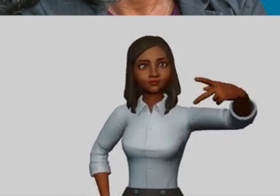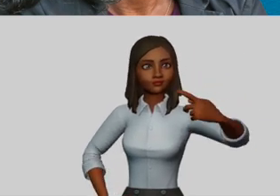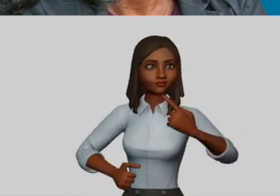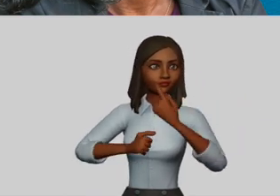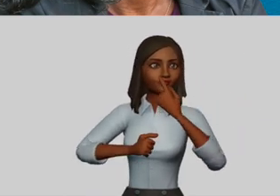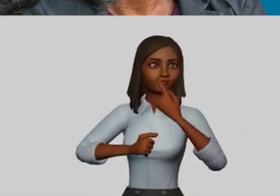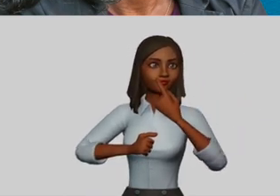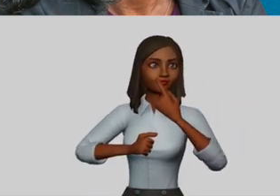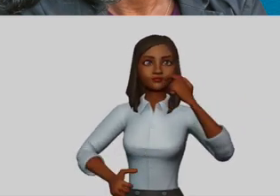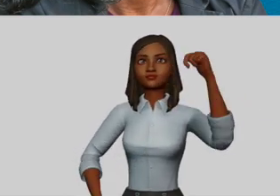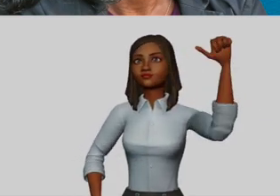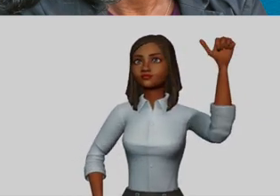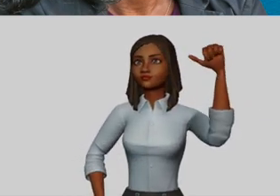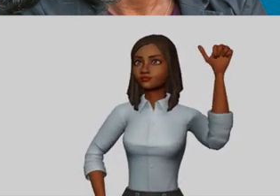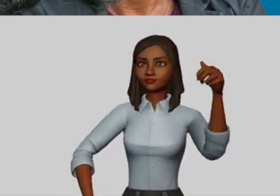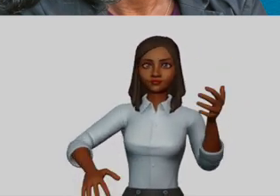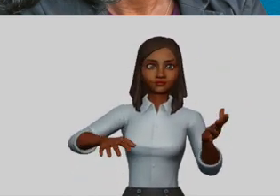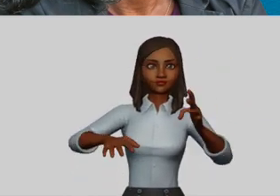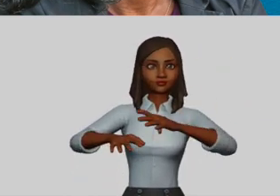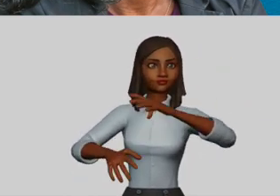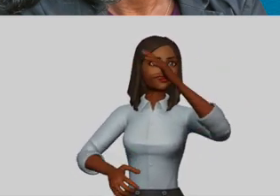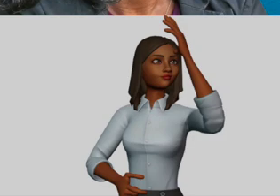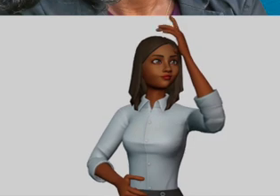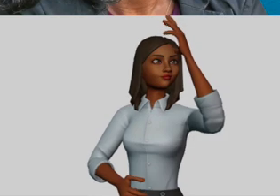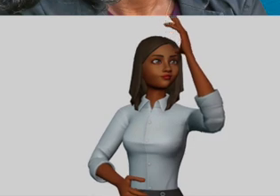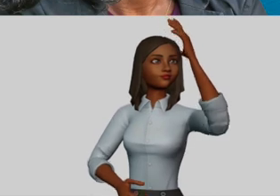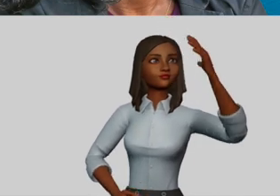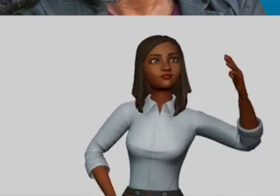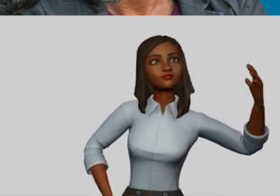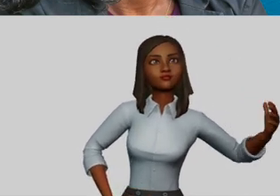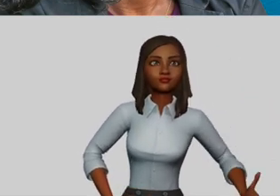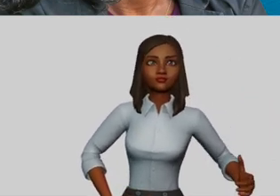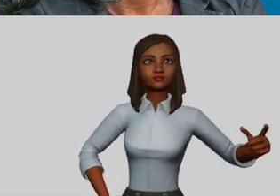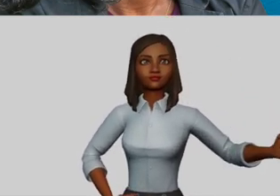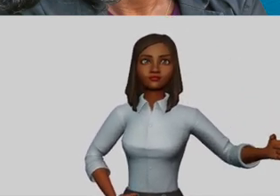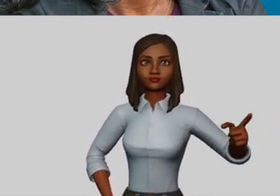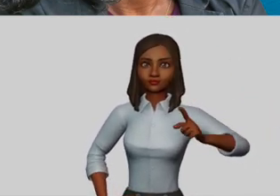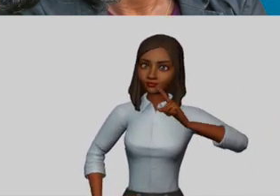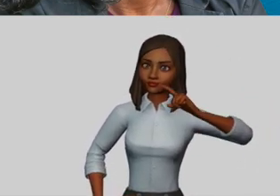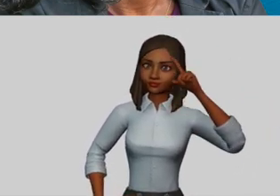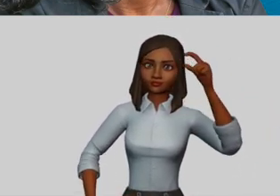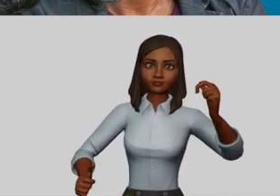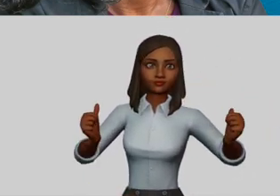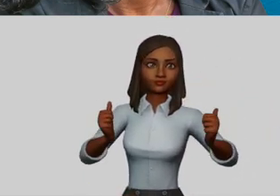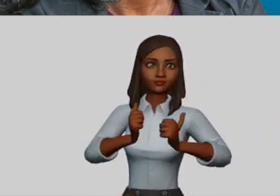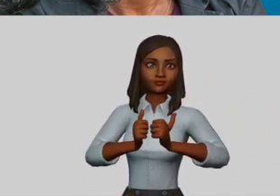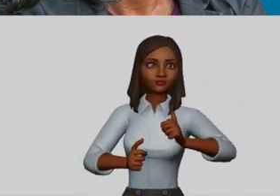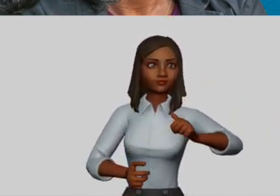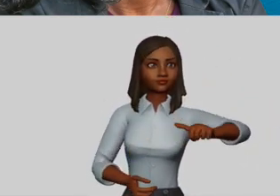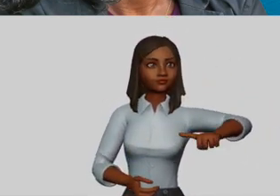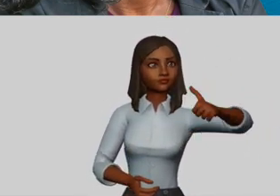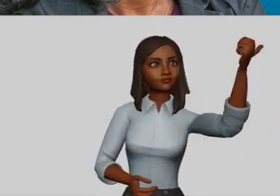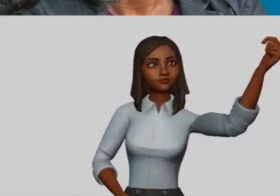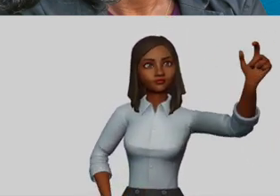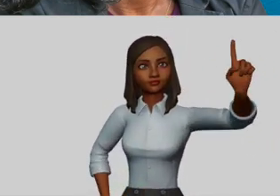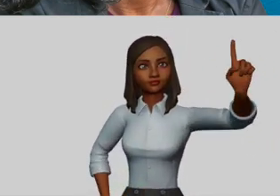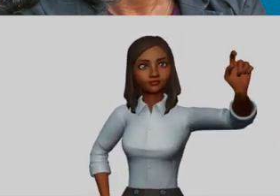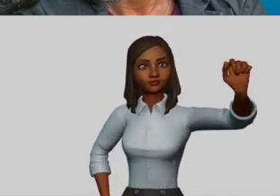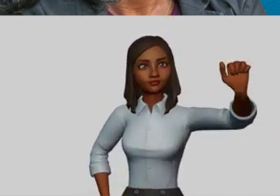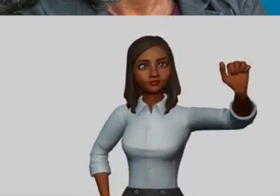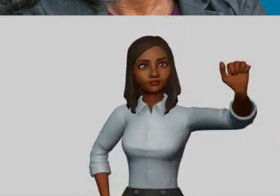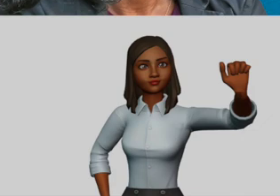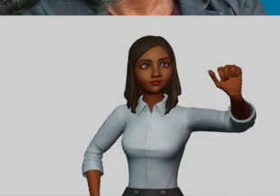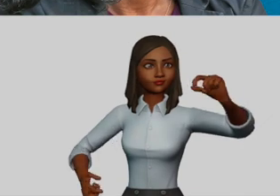Y yo creo que hasta la cantidad de personas que haya en esta comunidad no importa. Lo que importa es que si hay tecnología y